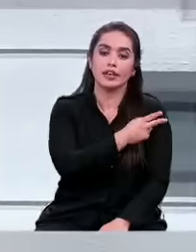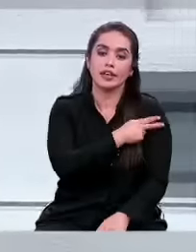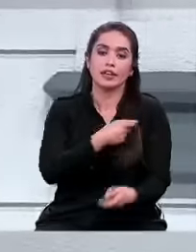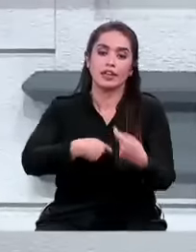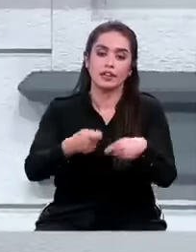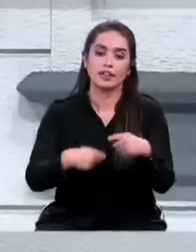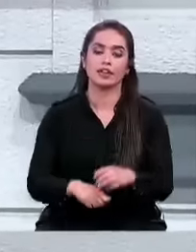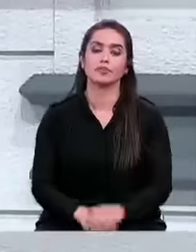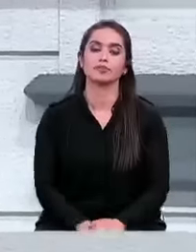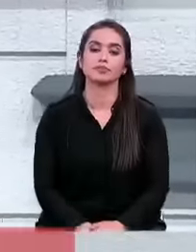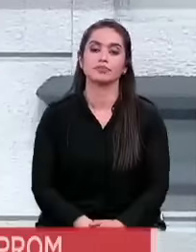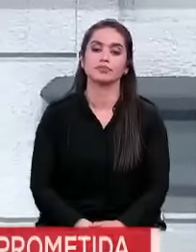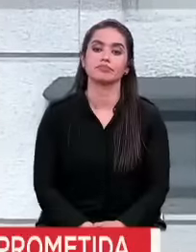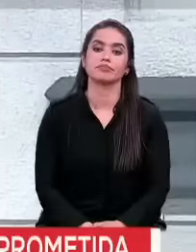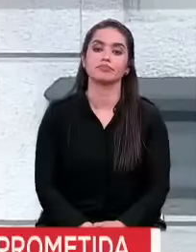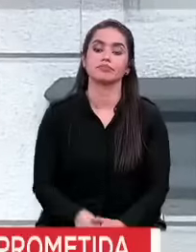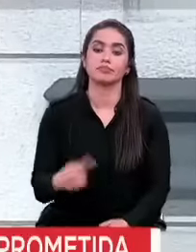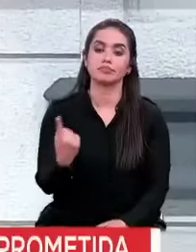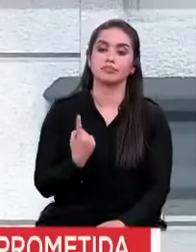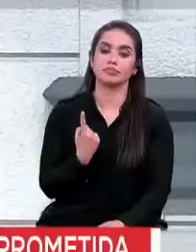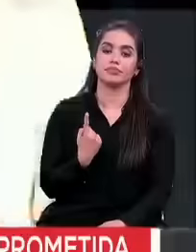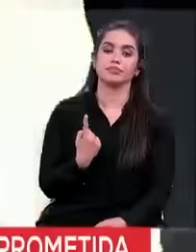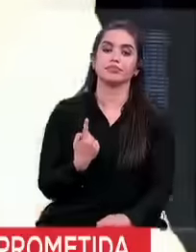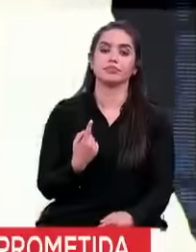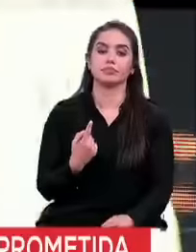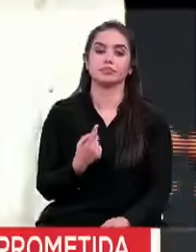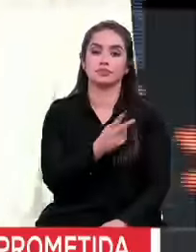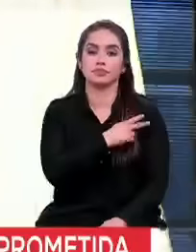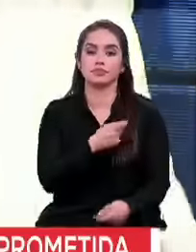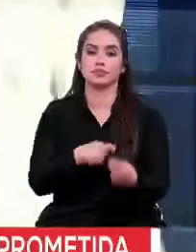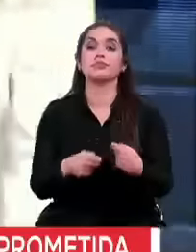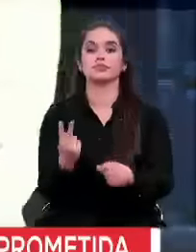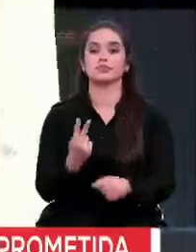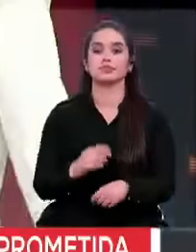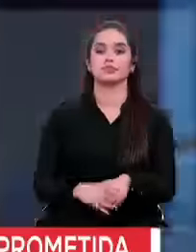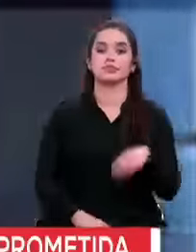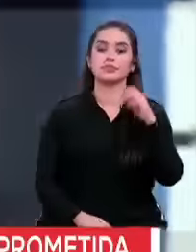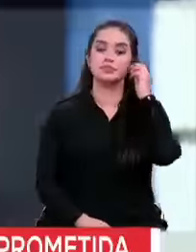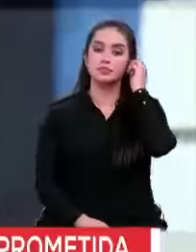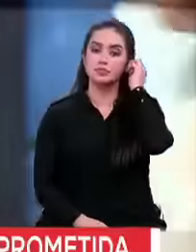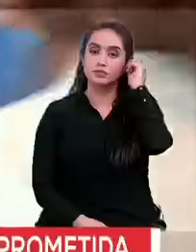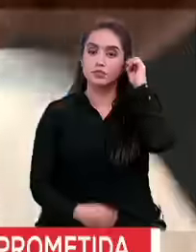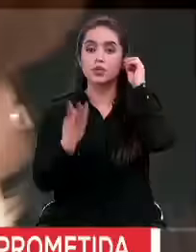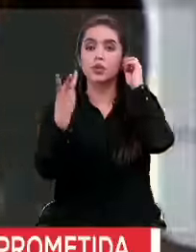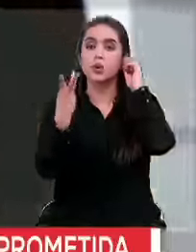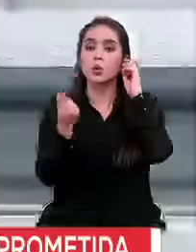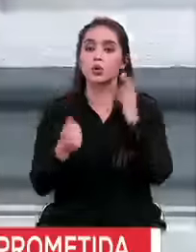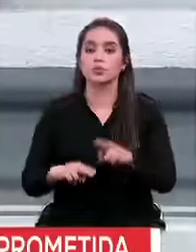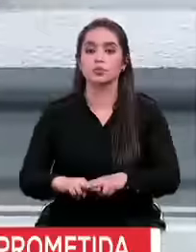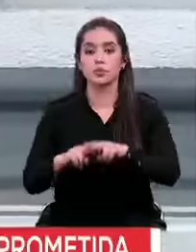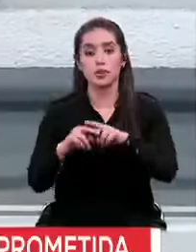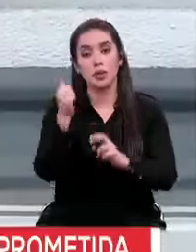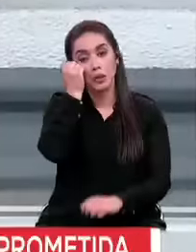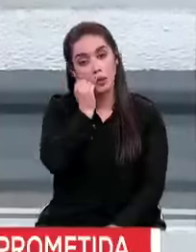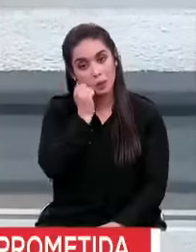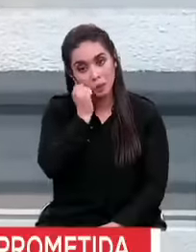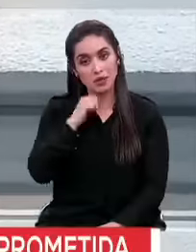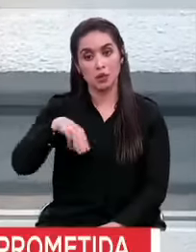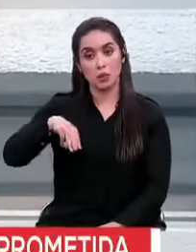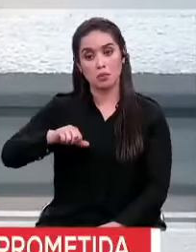venta? Adelante, vamos, vamos, rápido, rápido. ¿Cuánto es el monto? Plásticos